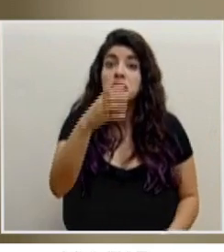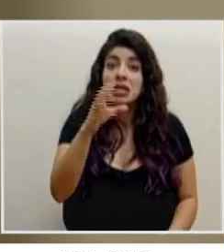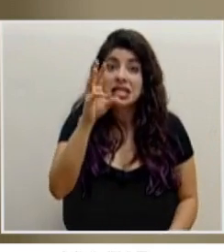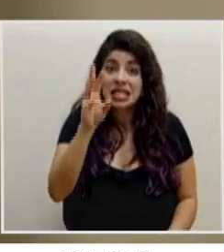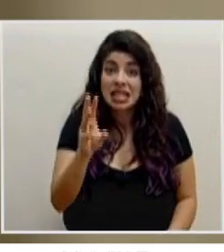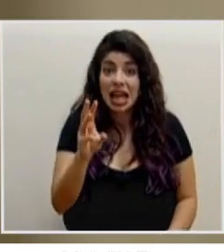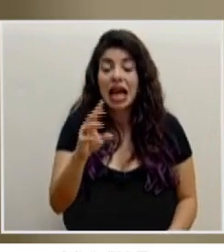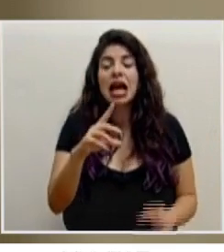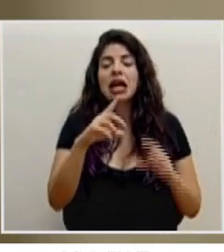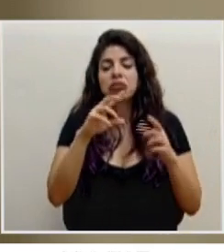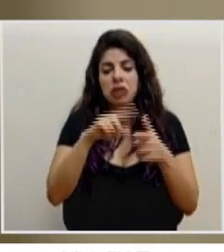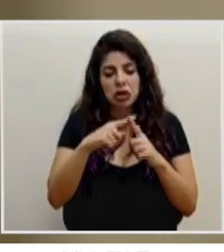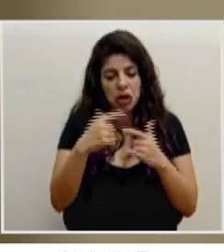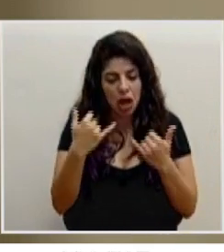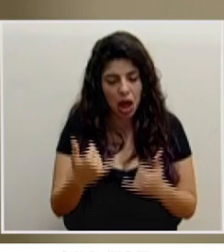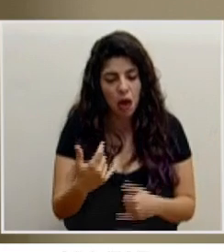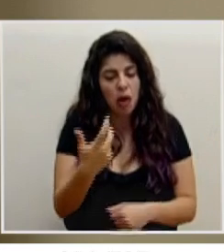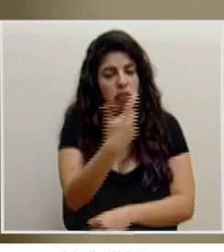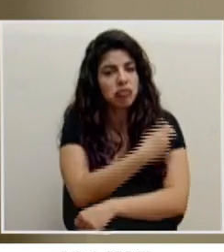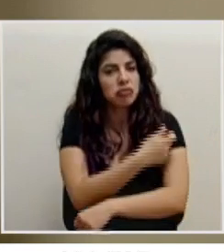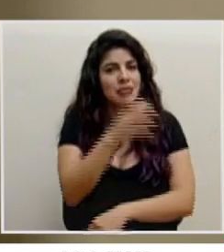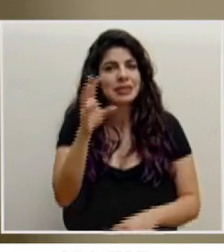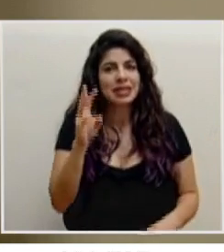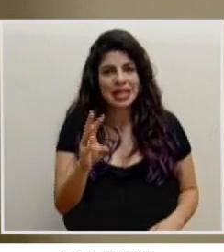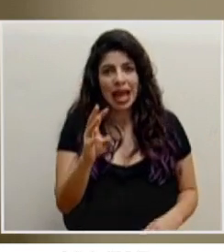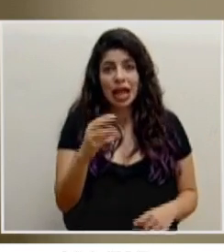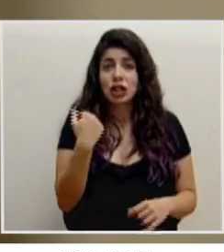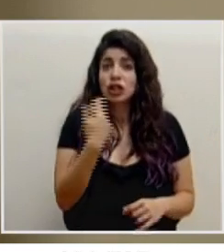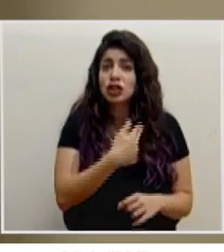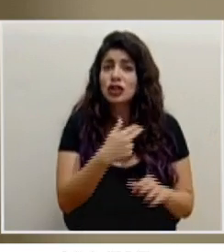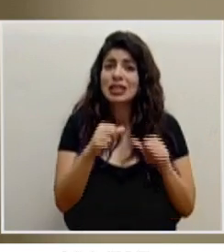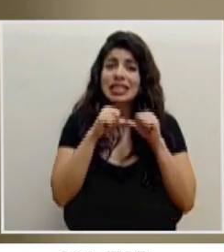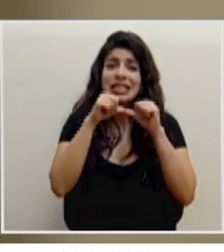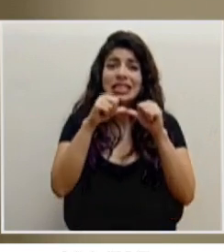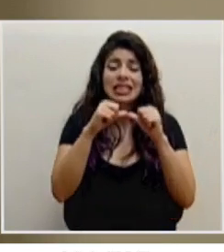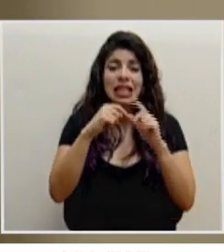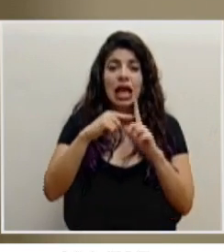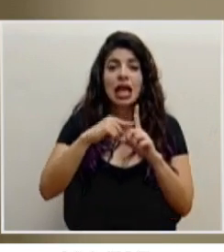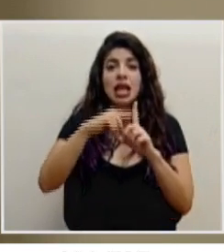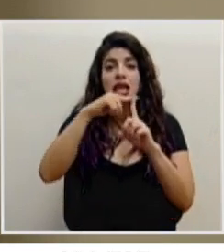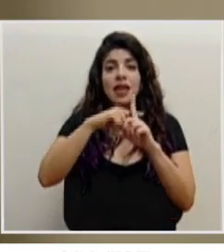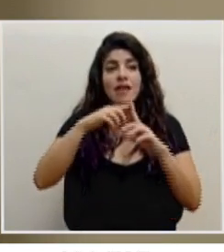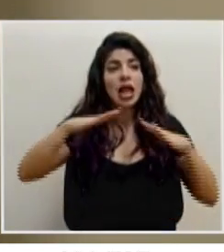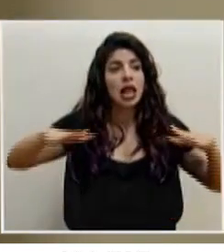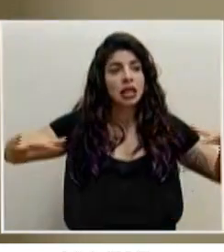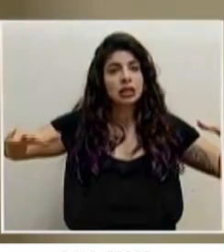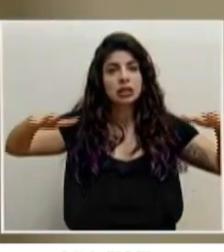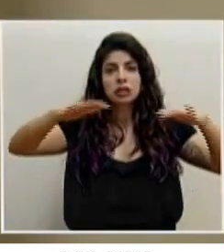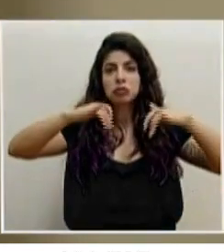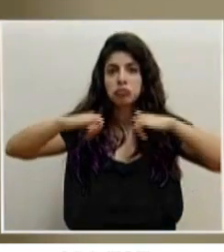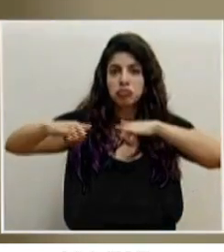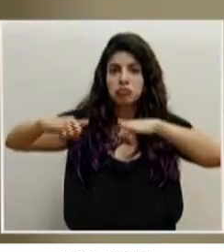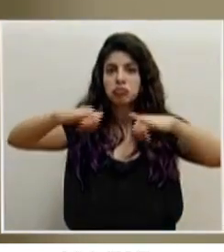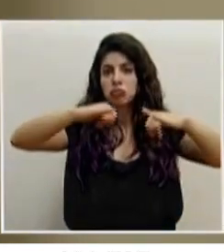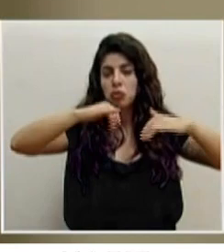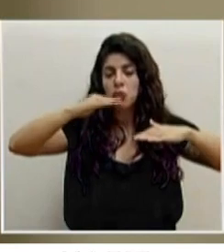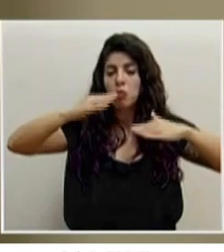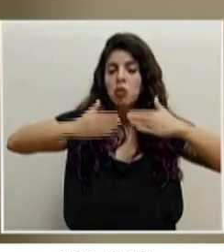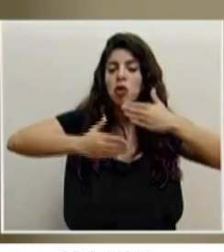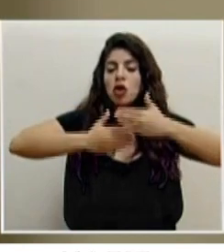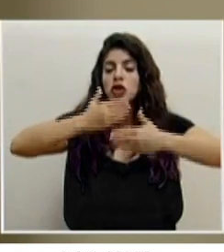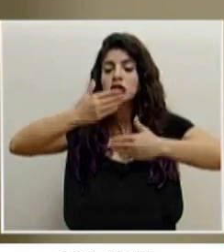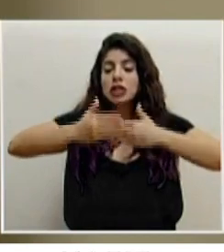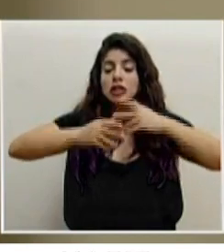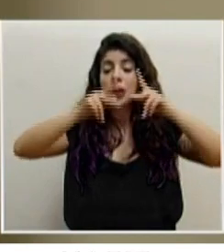fueran 6 dosis, se aplican estas dosis. Nos mantenemos dentro de los niveles locales en este proceso de tener